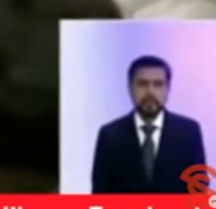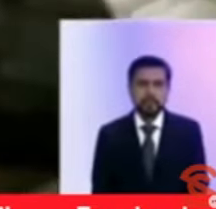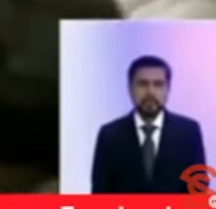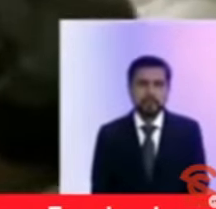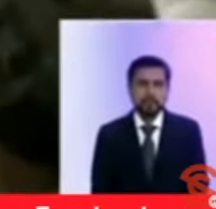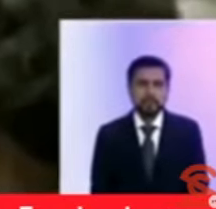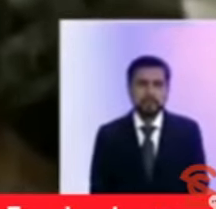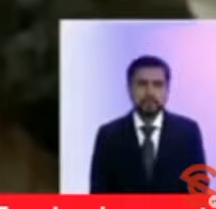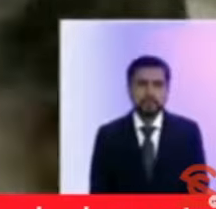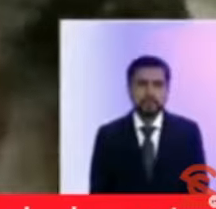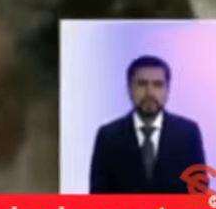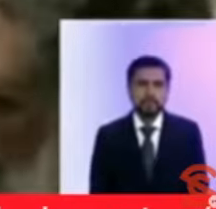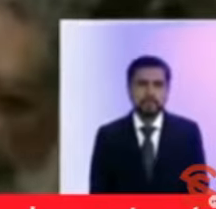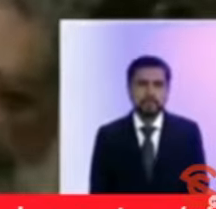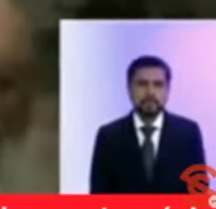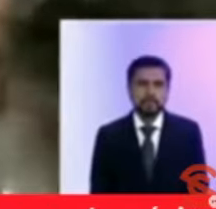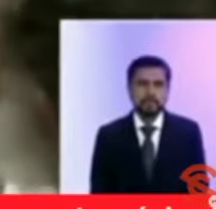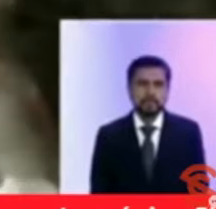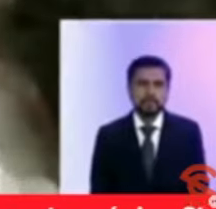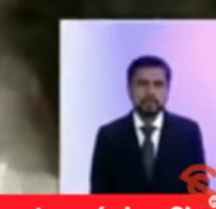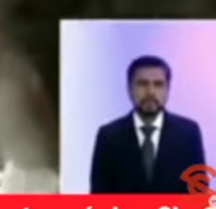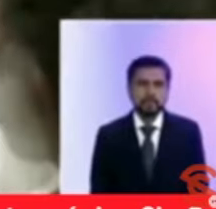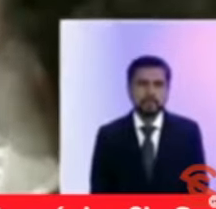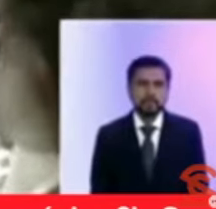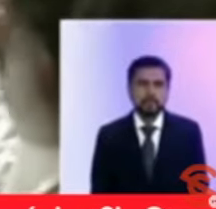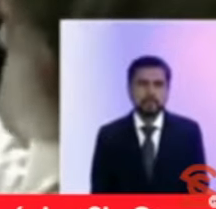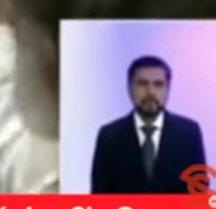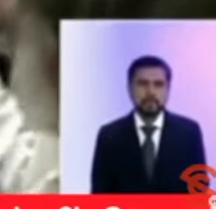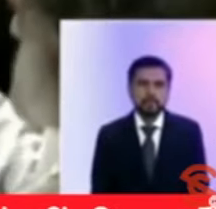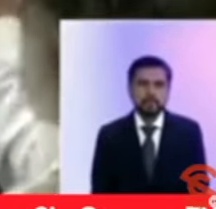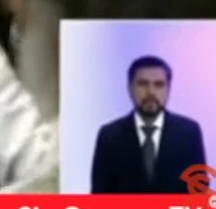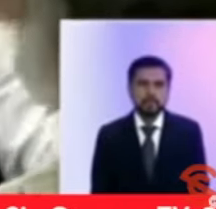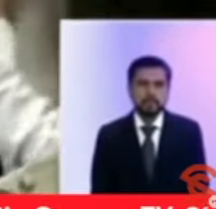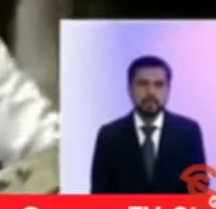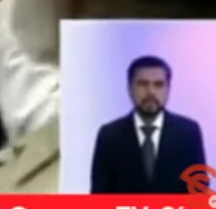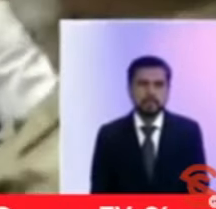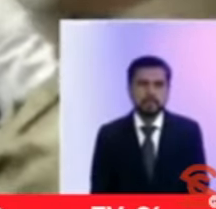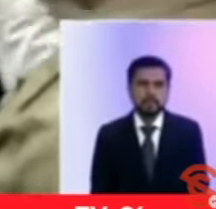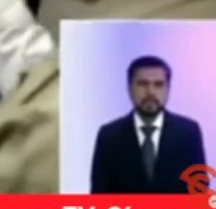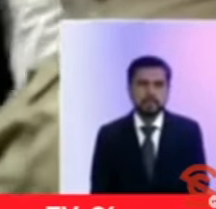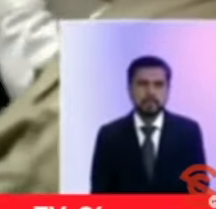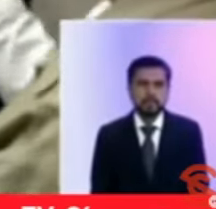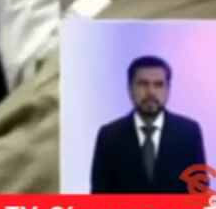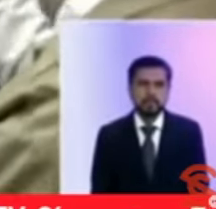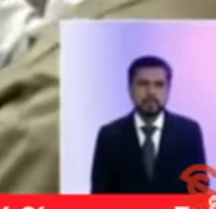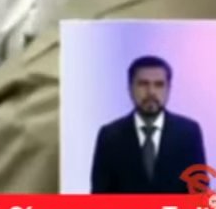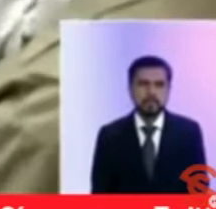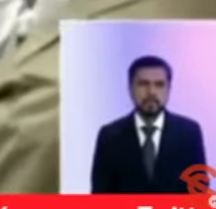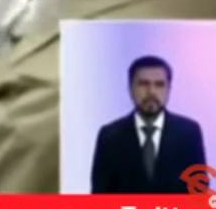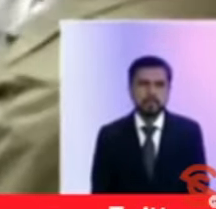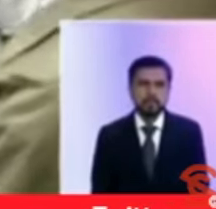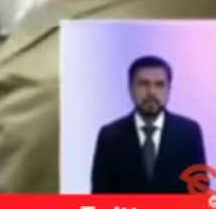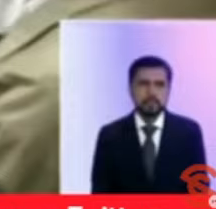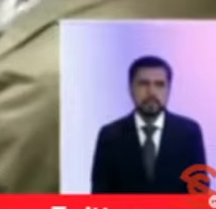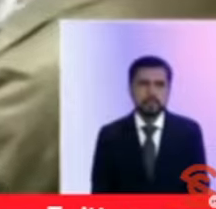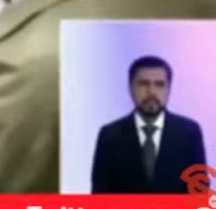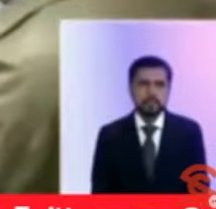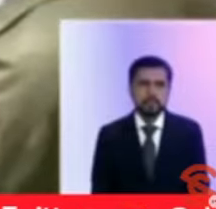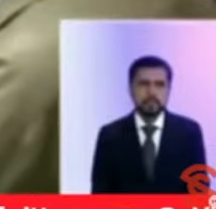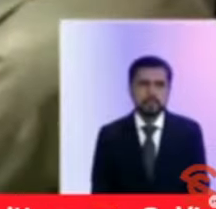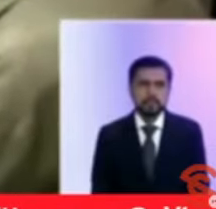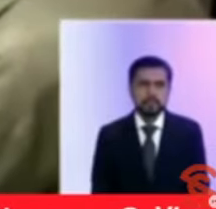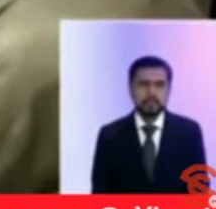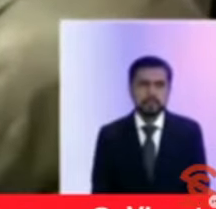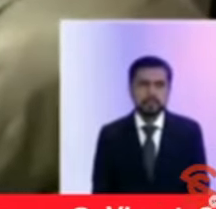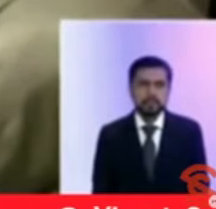querido Ricardo para la audiencia de sin censura están viendo en vivo y en directo la entrega de constancia a Claudia sh la doctora Claudia